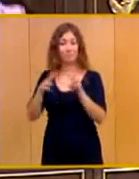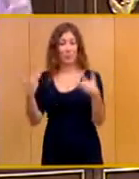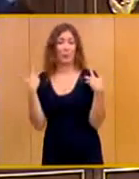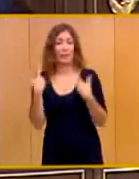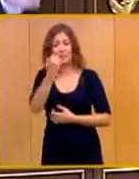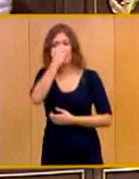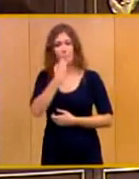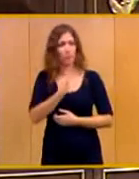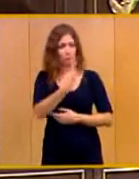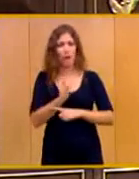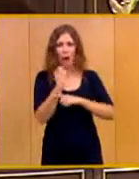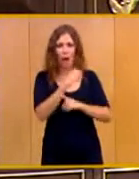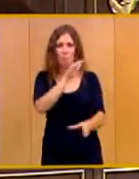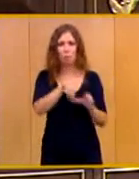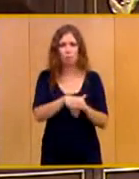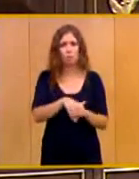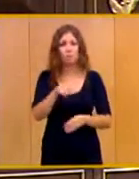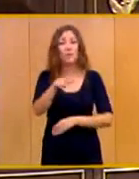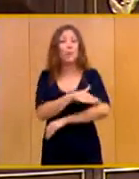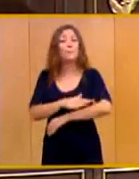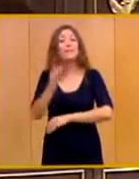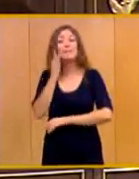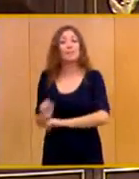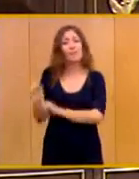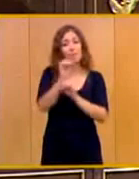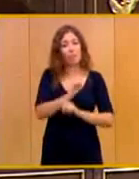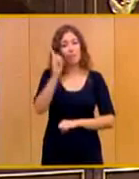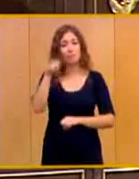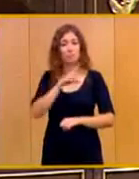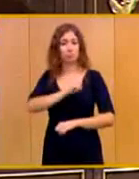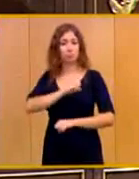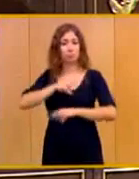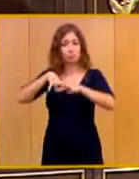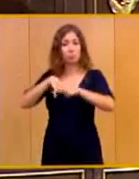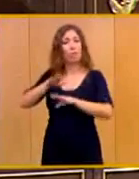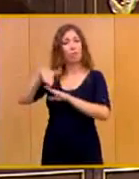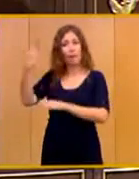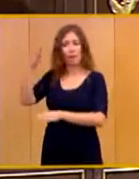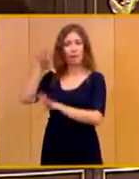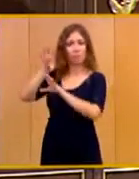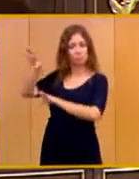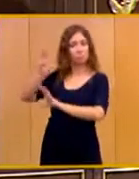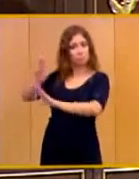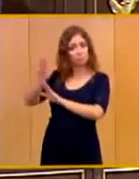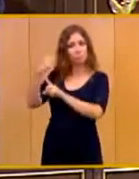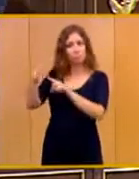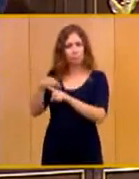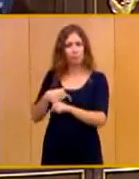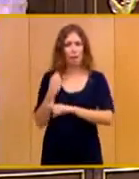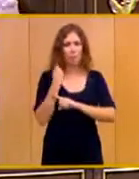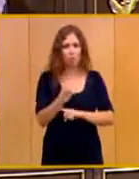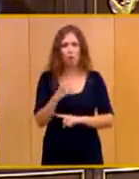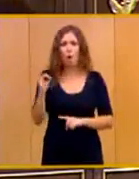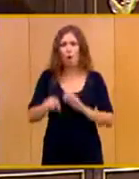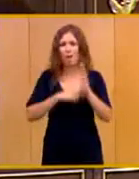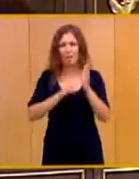tiene el apoyo la ministra de Defensa para las misiones de las Fuerzas Armadas en el exterior? ¿Acaso no hemos negociado la ley de educación, aunque